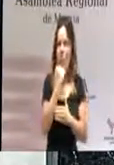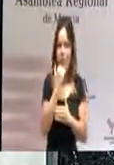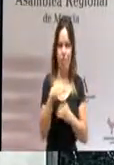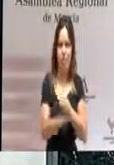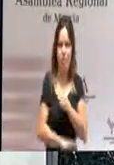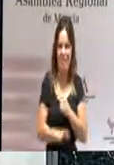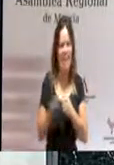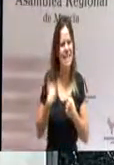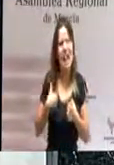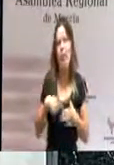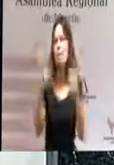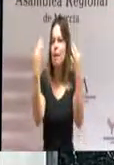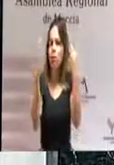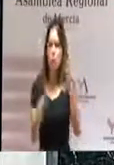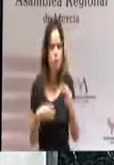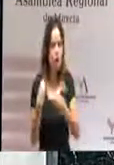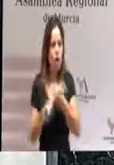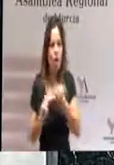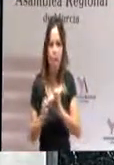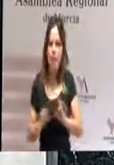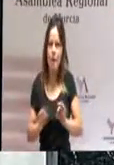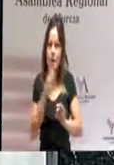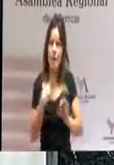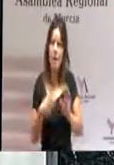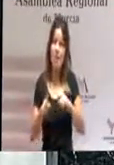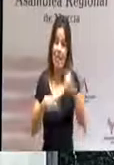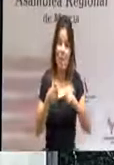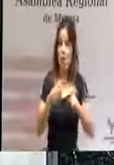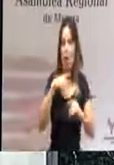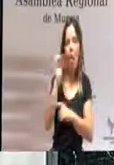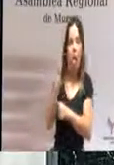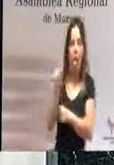un presupuesto, señor Sánchez,